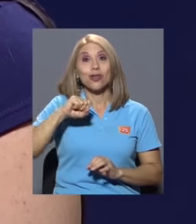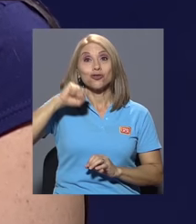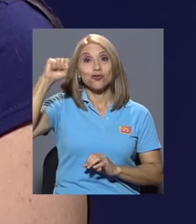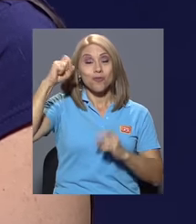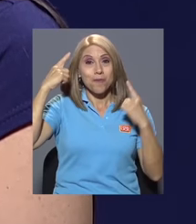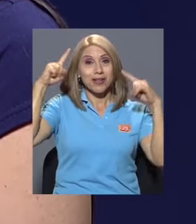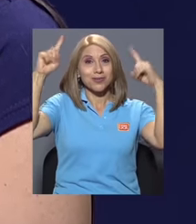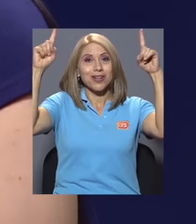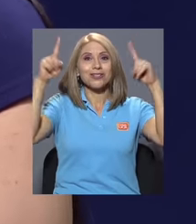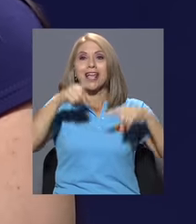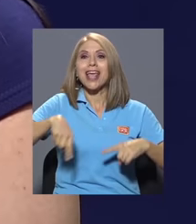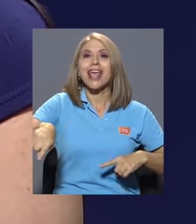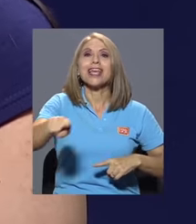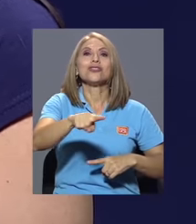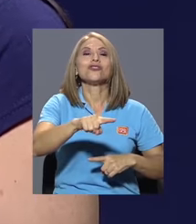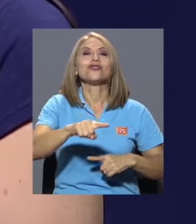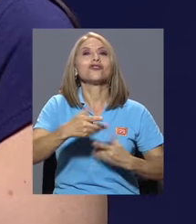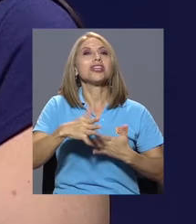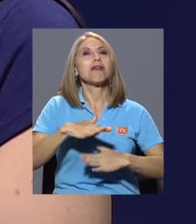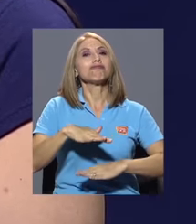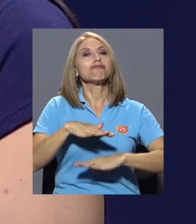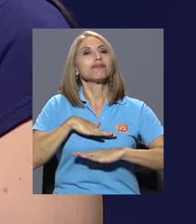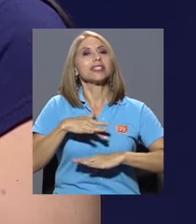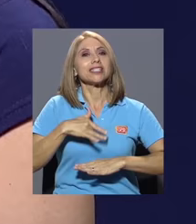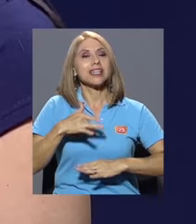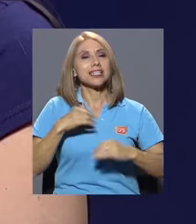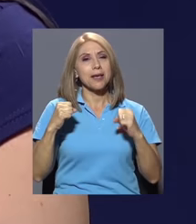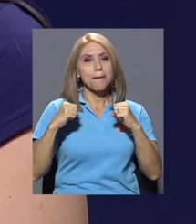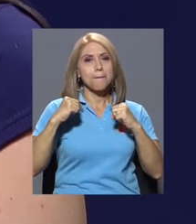llenar esa necesidad de sentirse poderosos o de saber